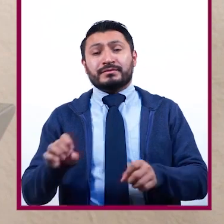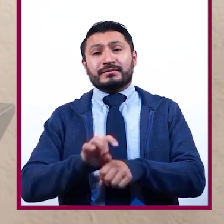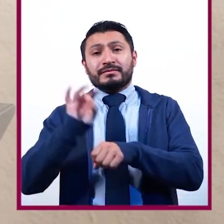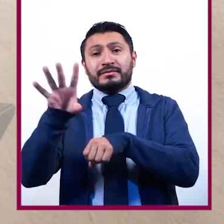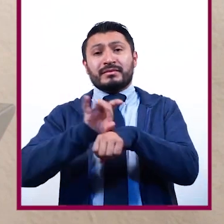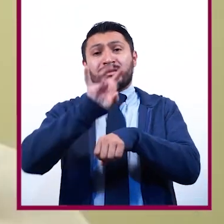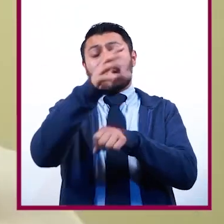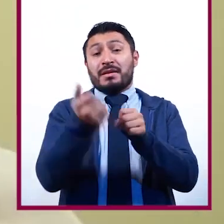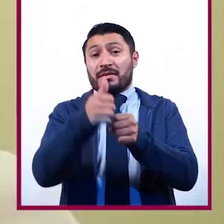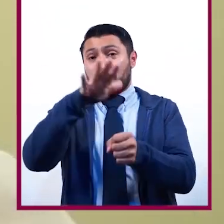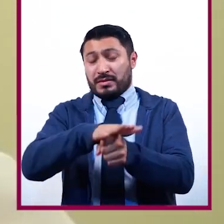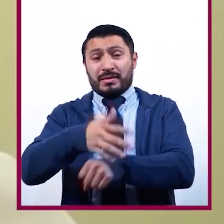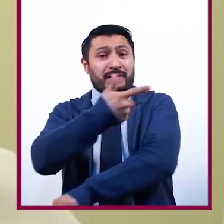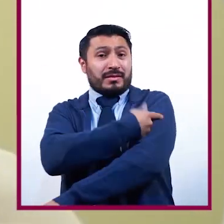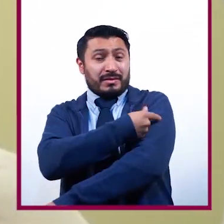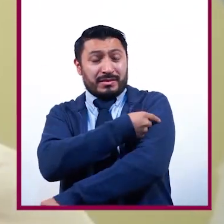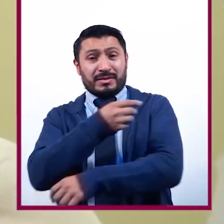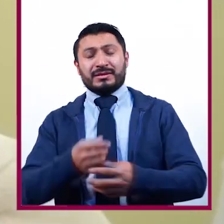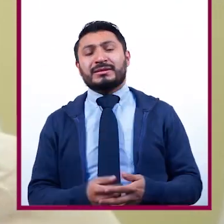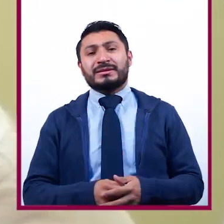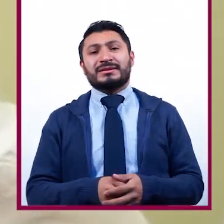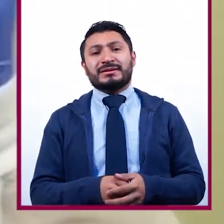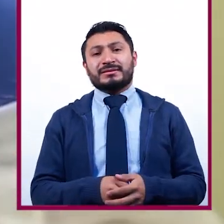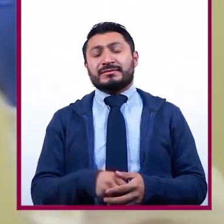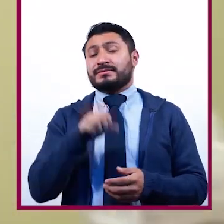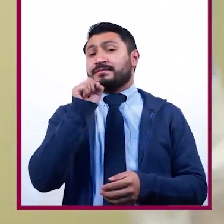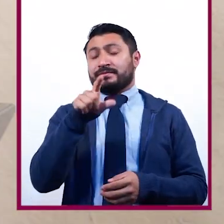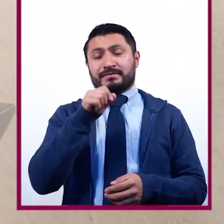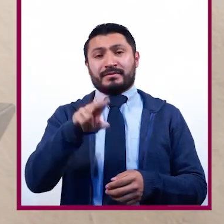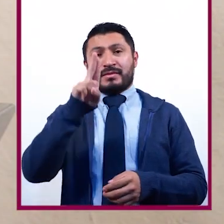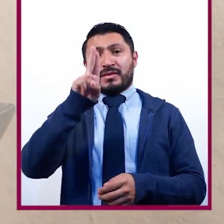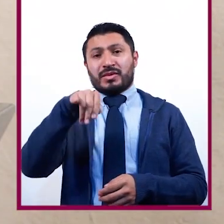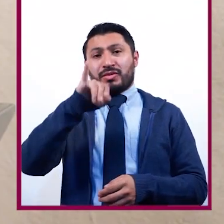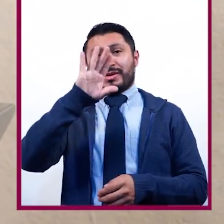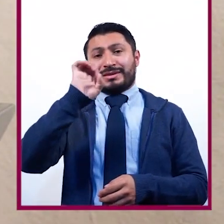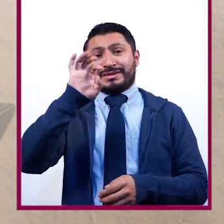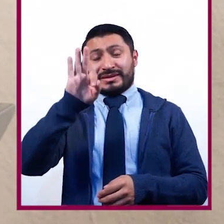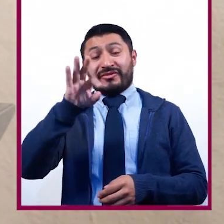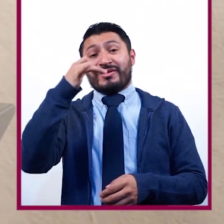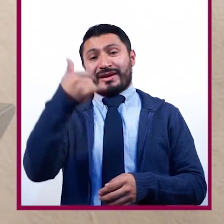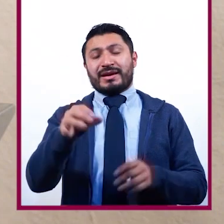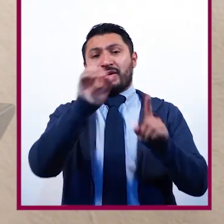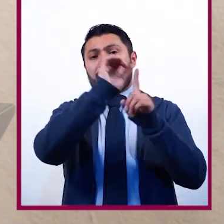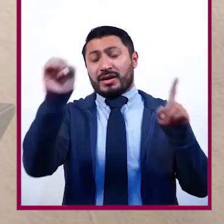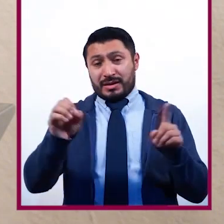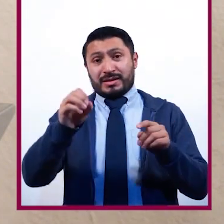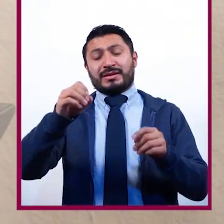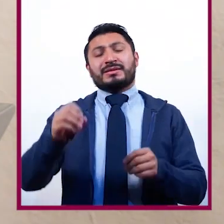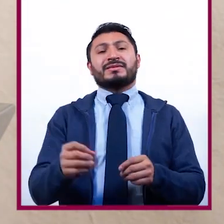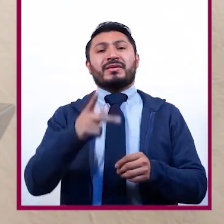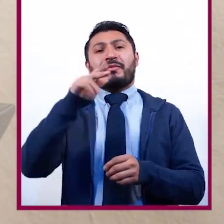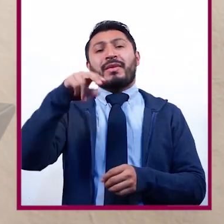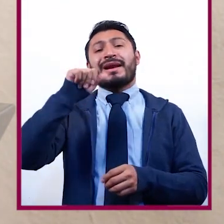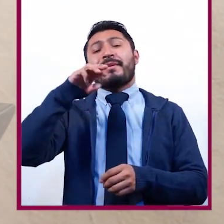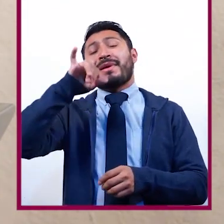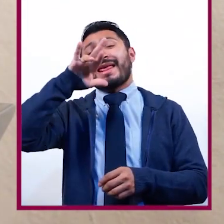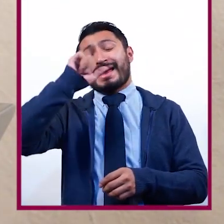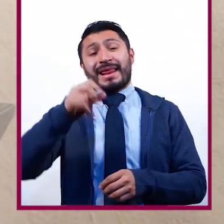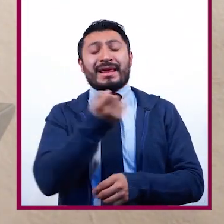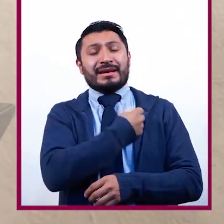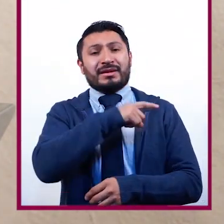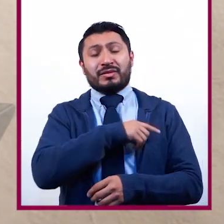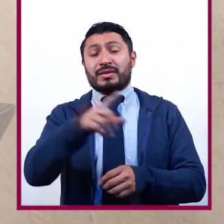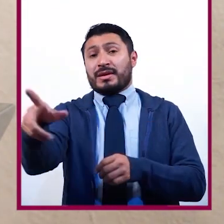administrar la vacuna. También permite al UNICEF y a la Organización Panamericana de la Salud adquirir